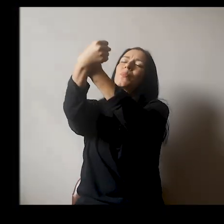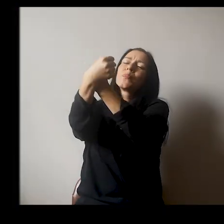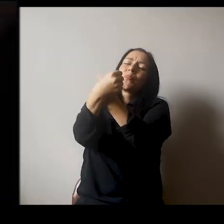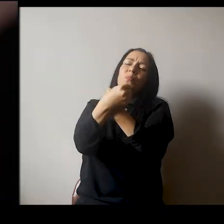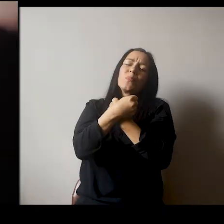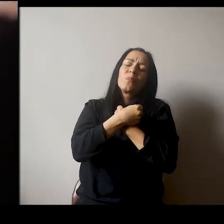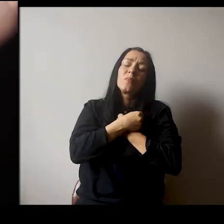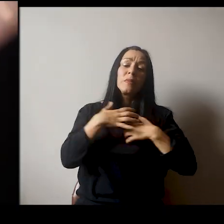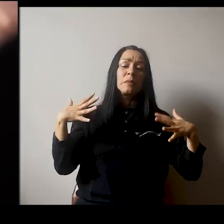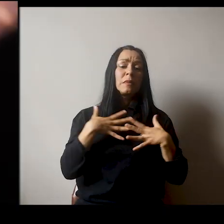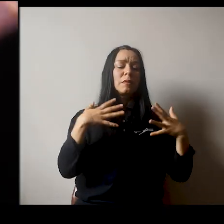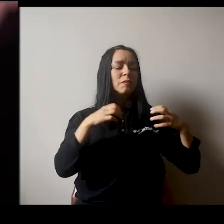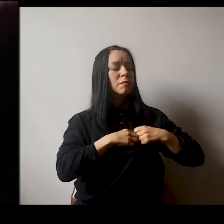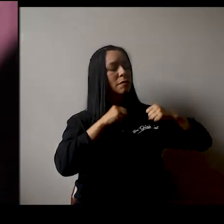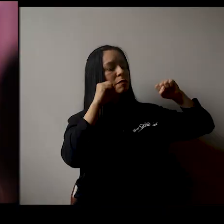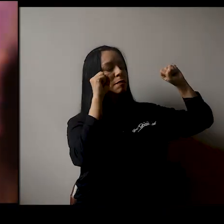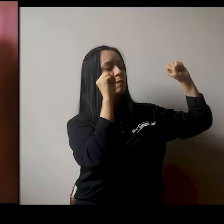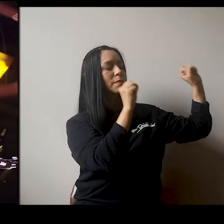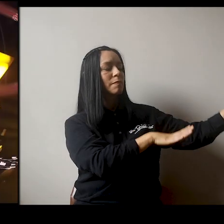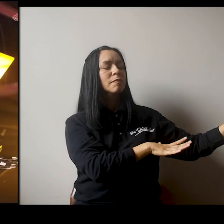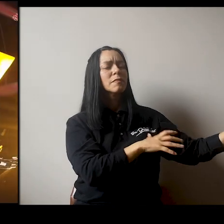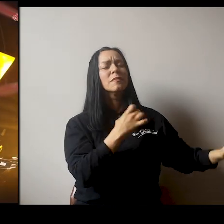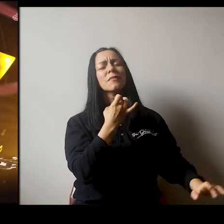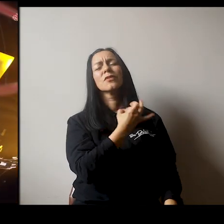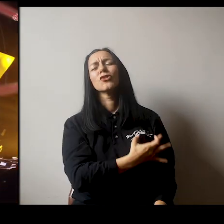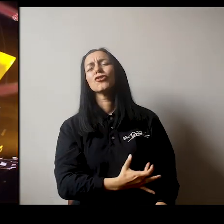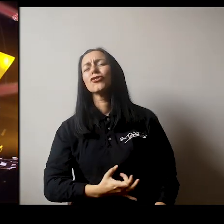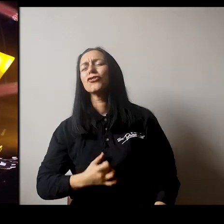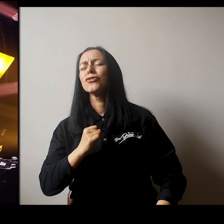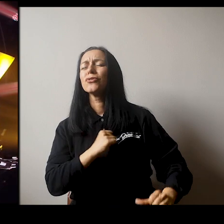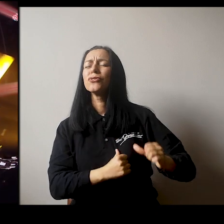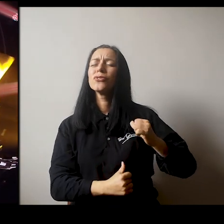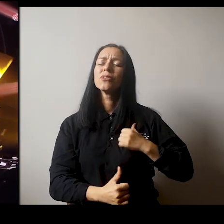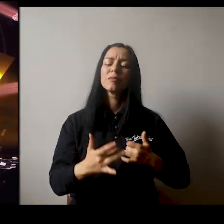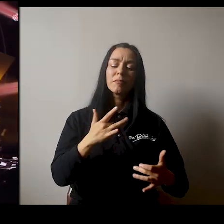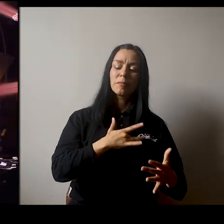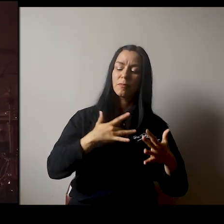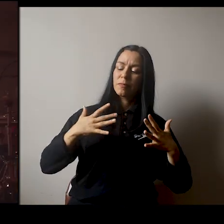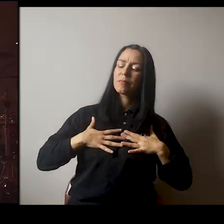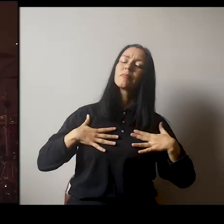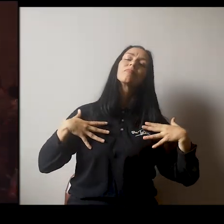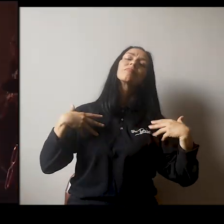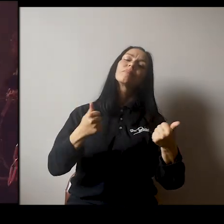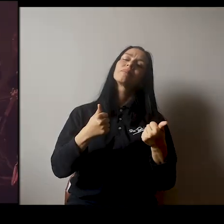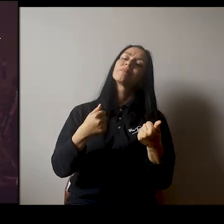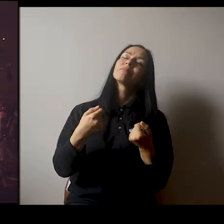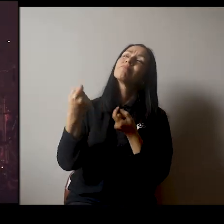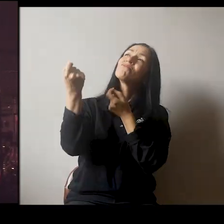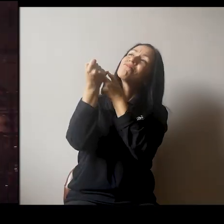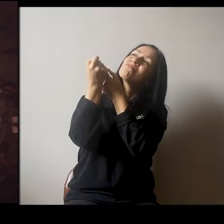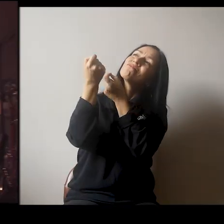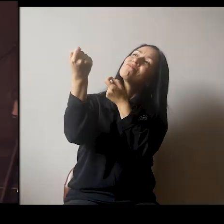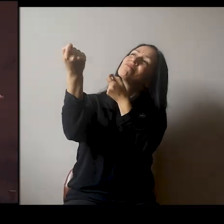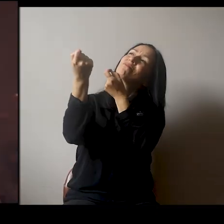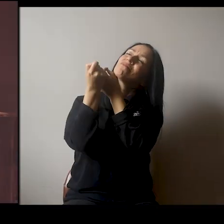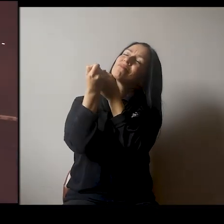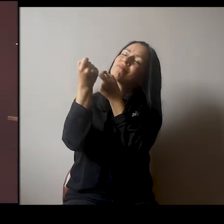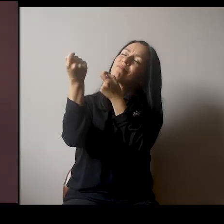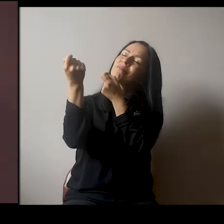canten. Es tu amor que quita el temor, sana